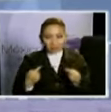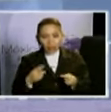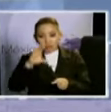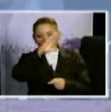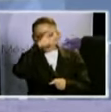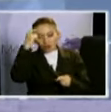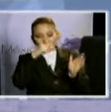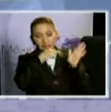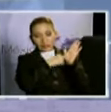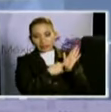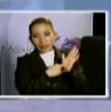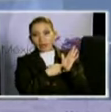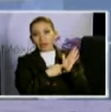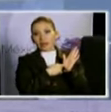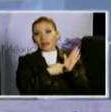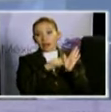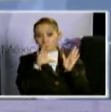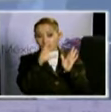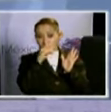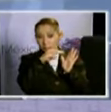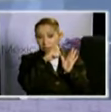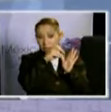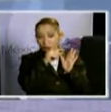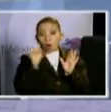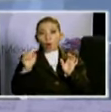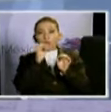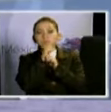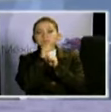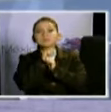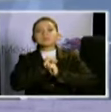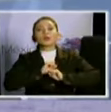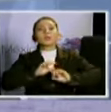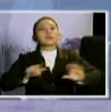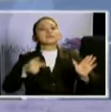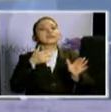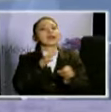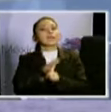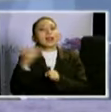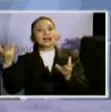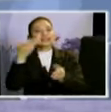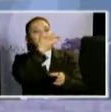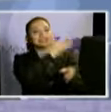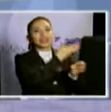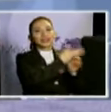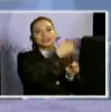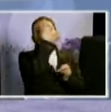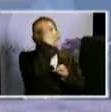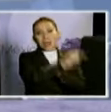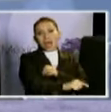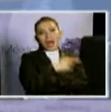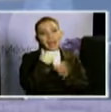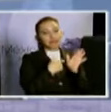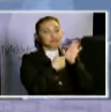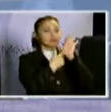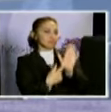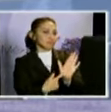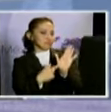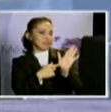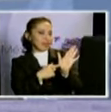de marihuanera o es una foto de la campaña de publicidad que se está haciendo en Estados Unidos para presentar